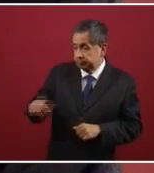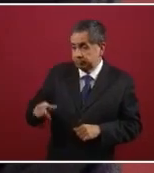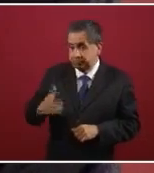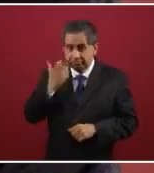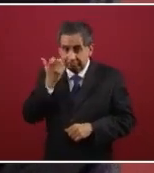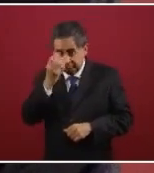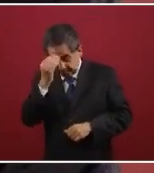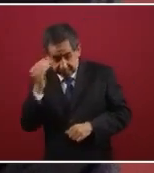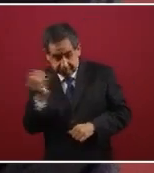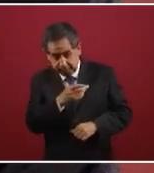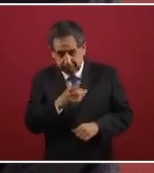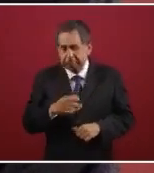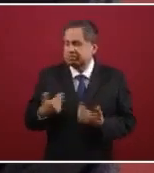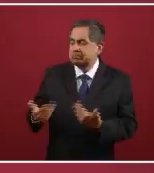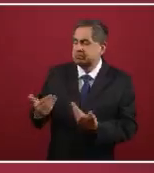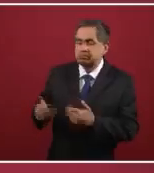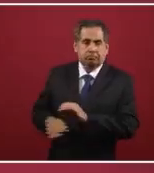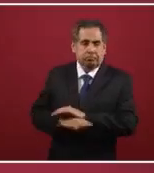facciosa.